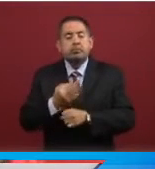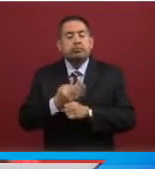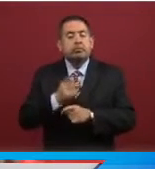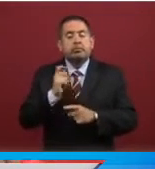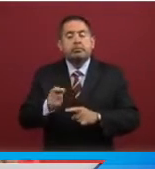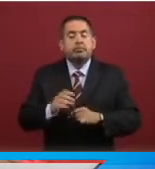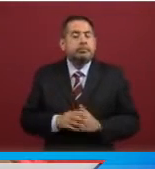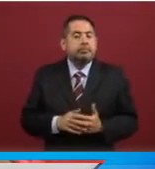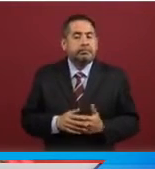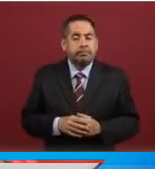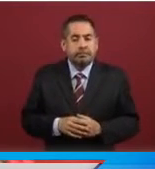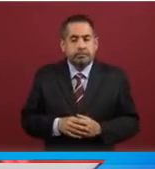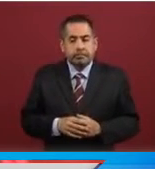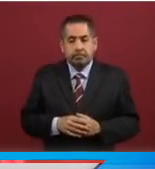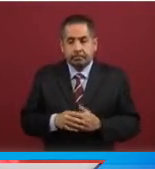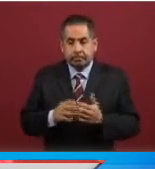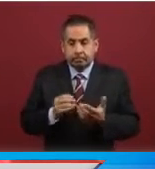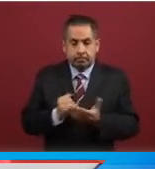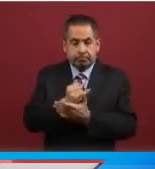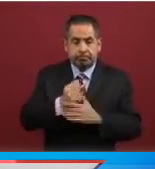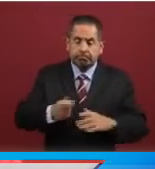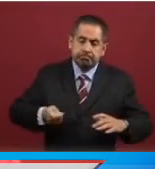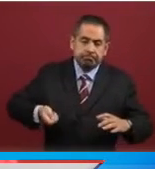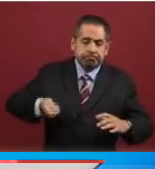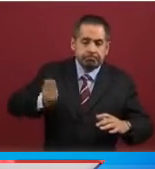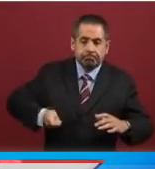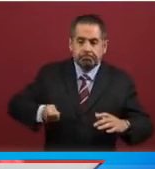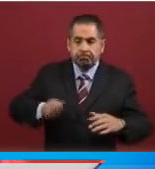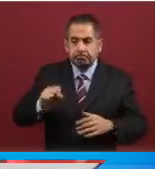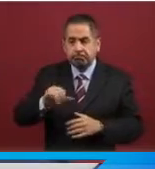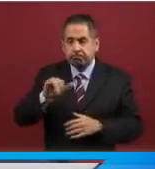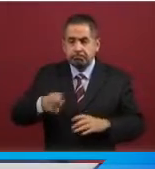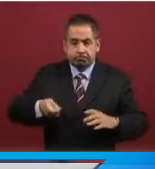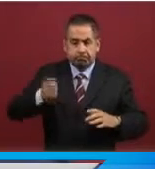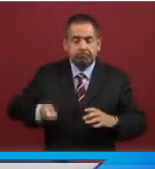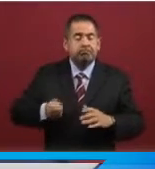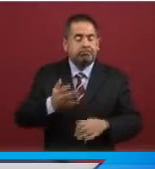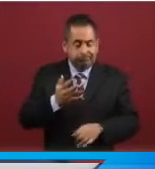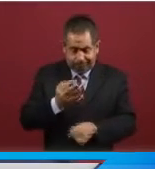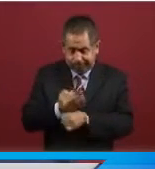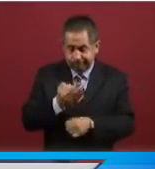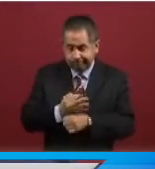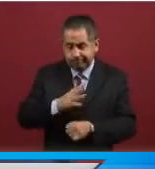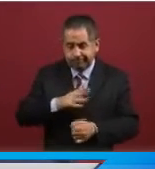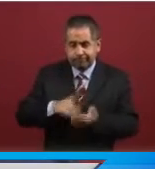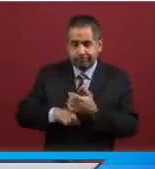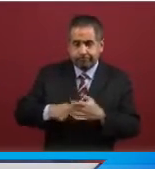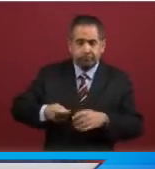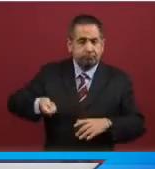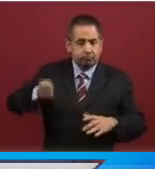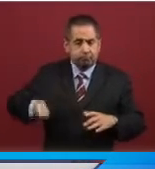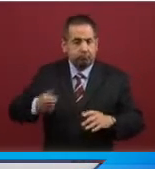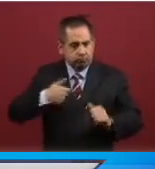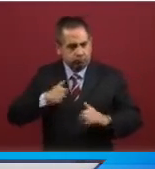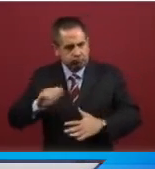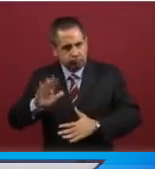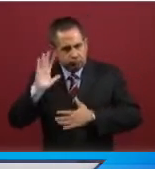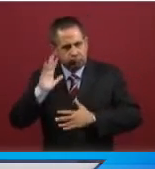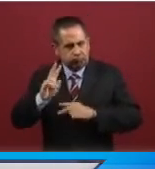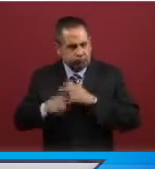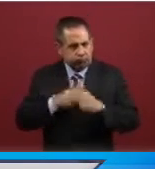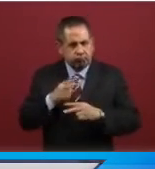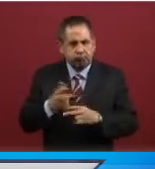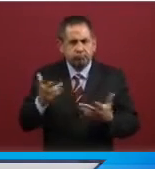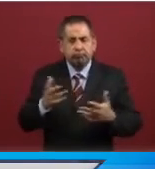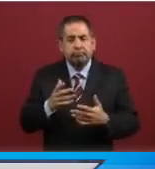que se decida sobre los juicios. Se está a la espera de la decisión de los juicios que existen del Poder Judicial. El gobierno